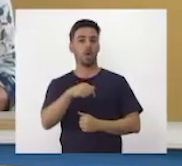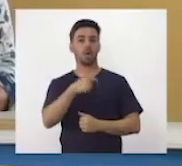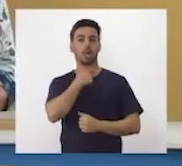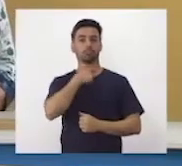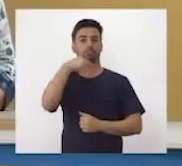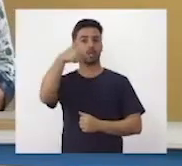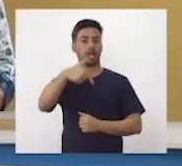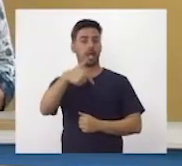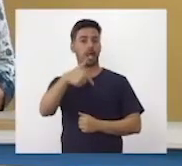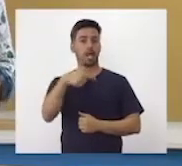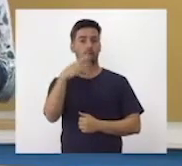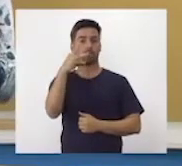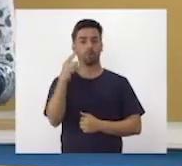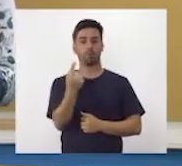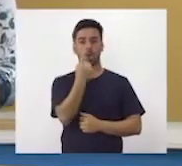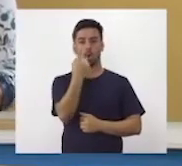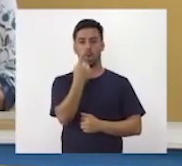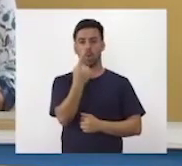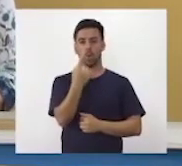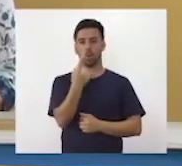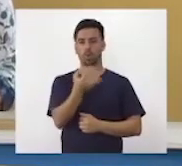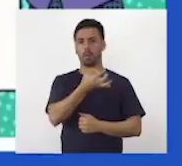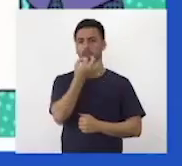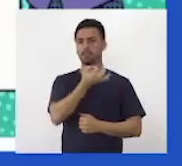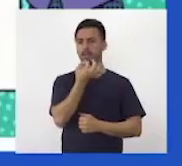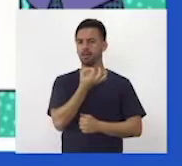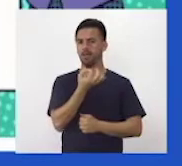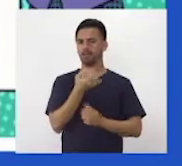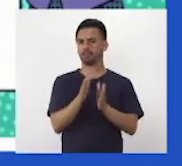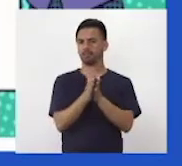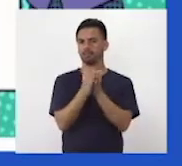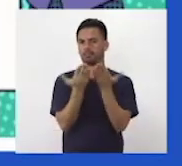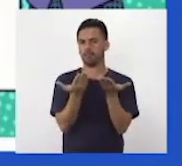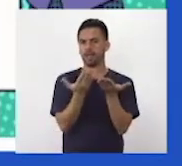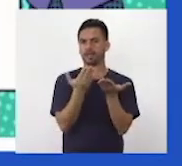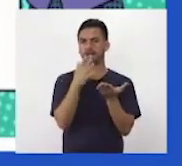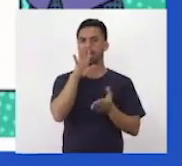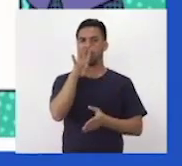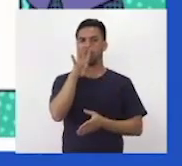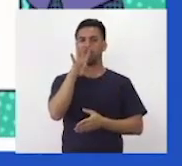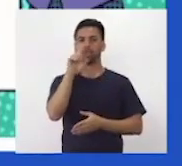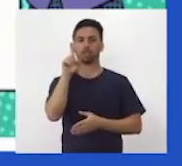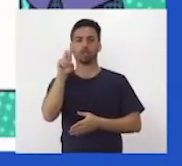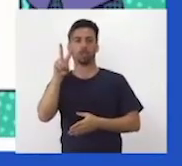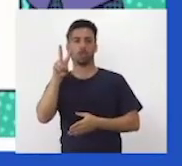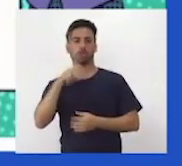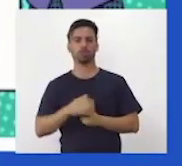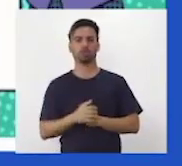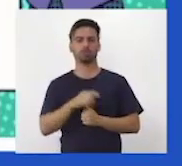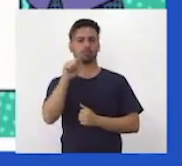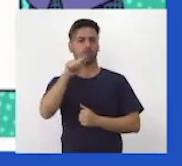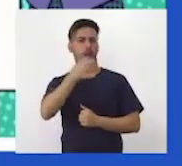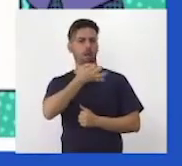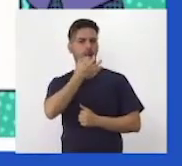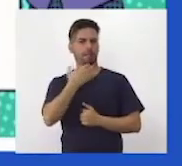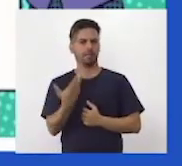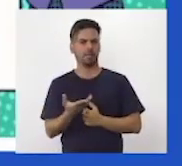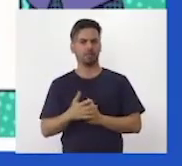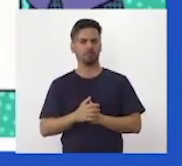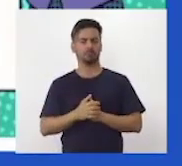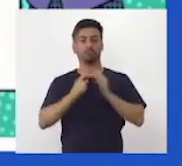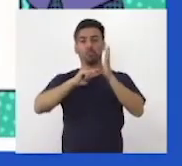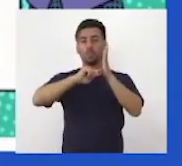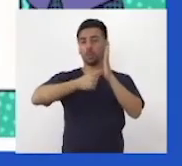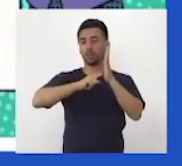Vamos a compartir entonces el ejemplo 1 de la página 412. En él tenemos que